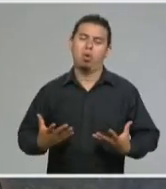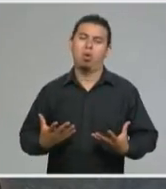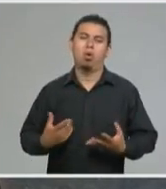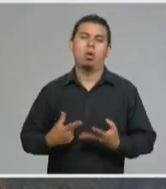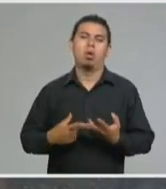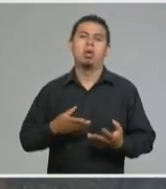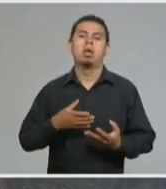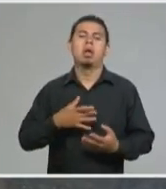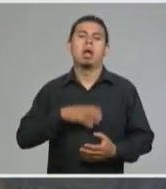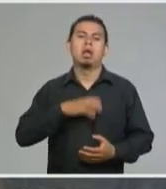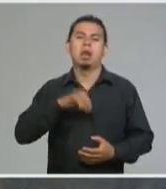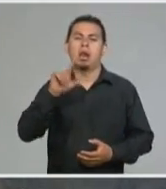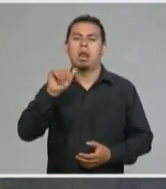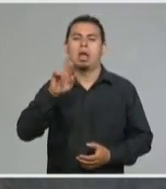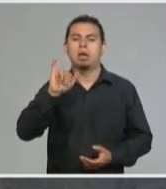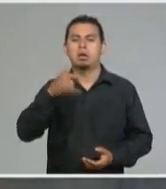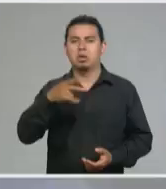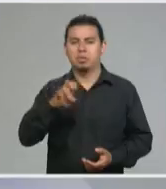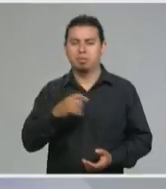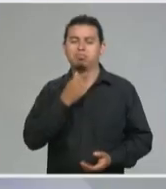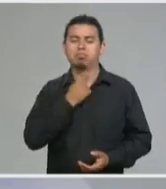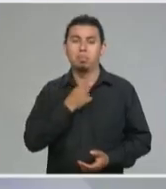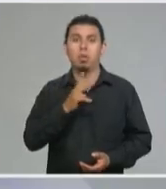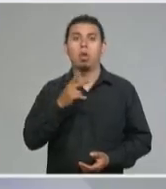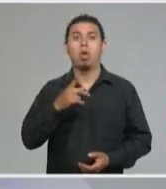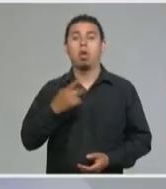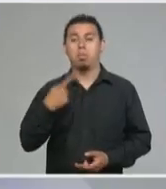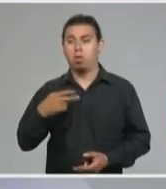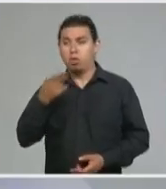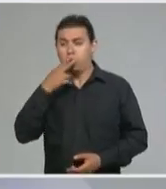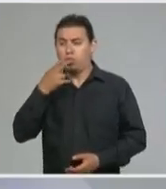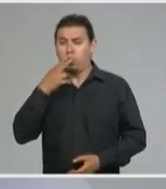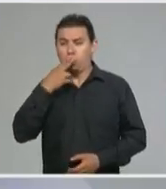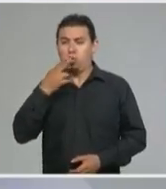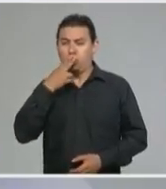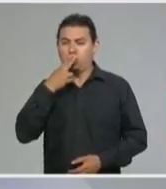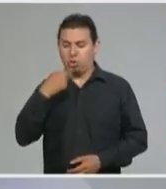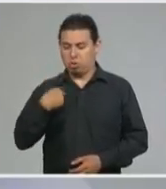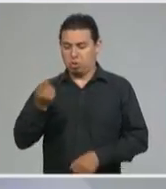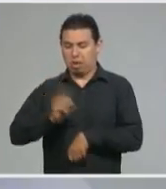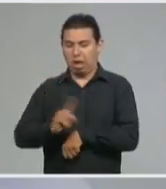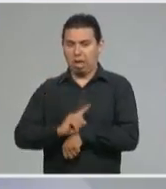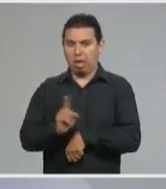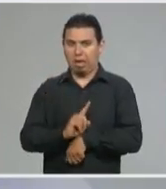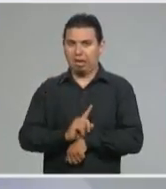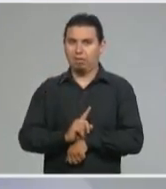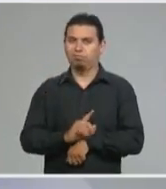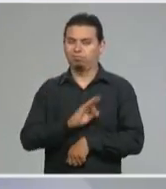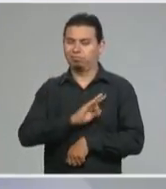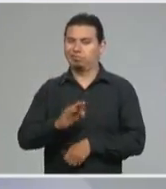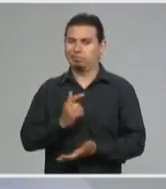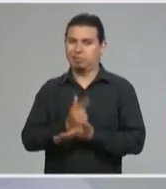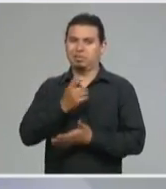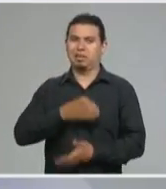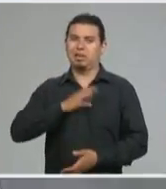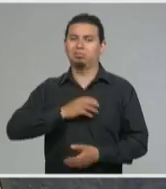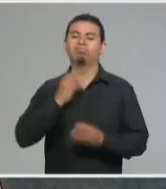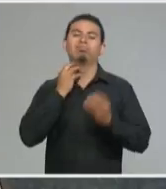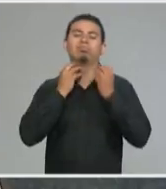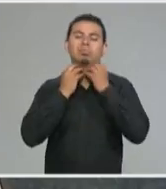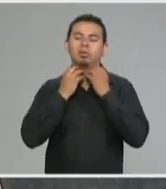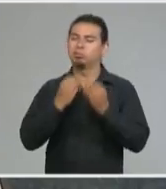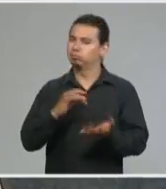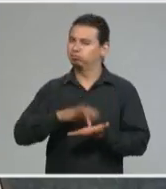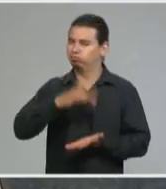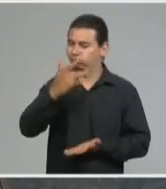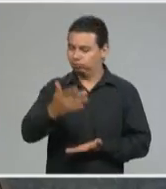laringe a lo mejor, pero obviamente el fumador activo es el que va a tener el mayor riesgo ante esta enfermedad. Pues doctor, le agradezco mucho que nos